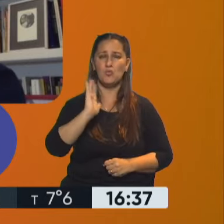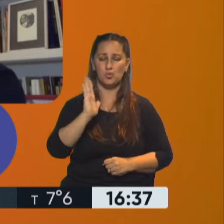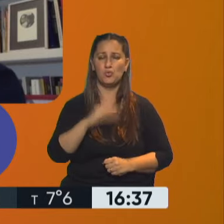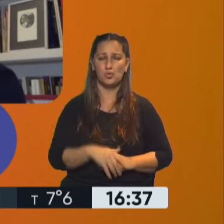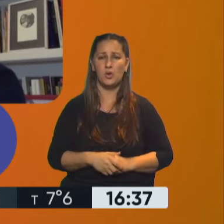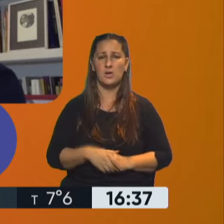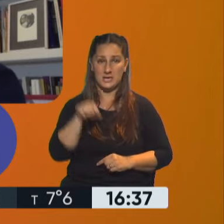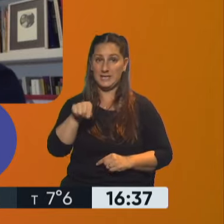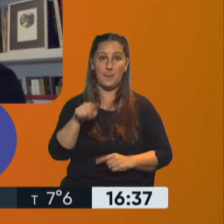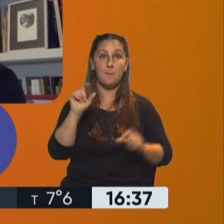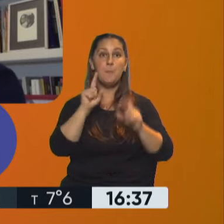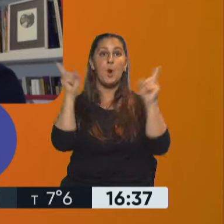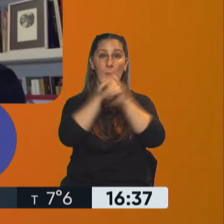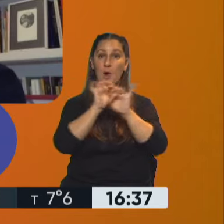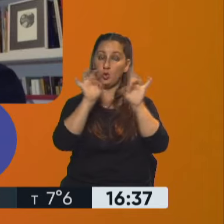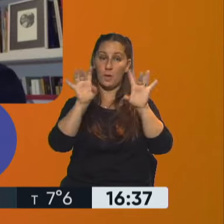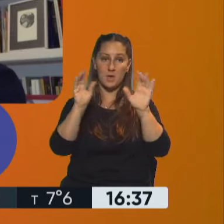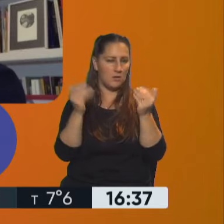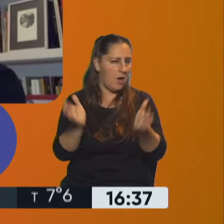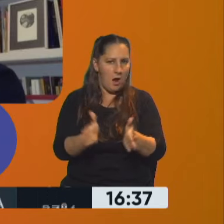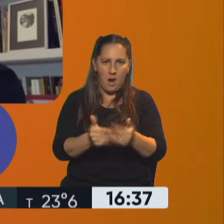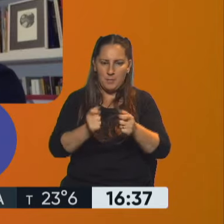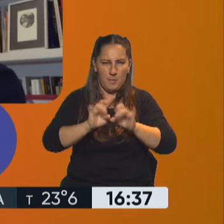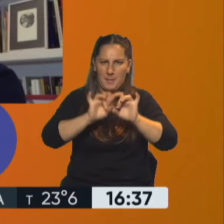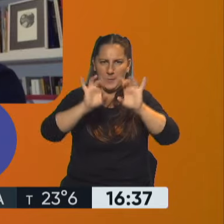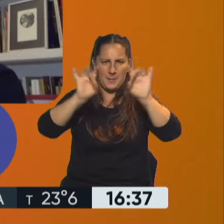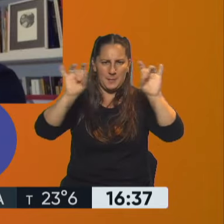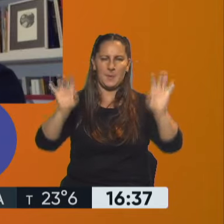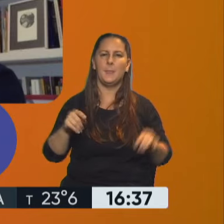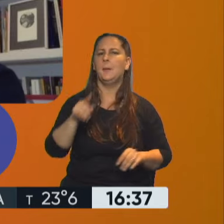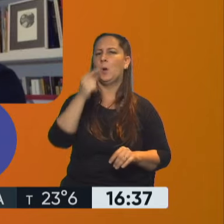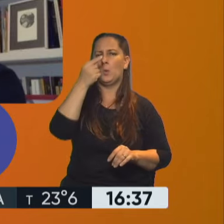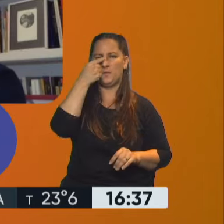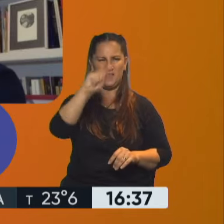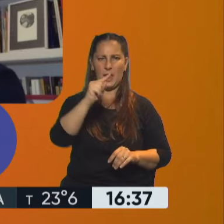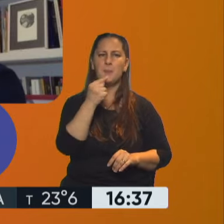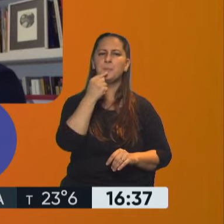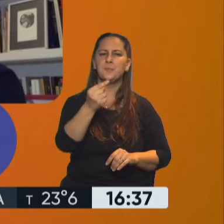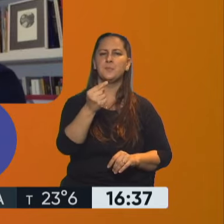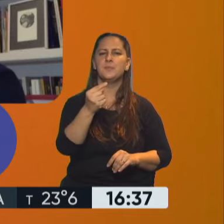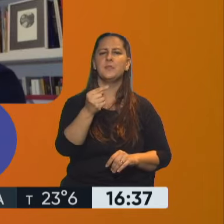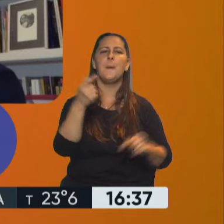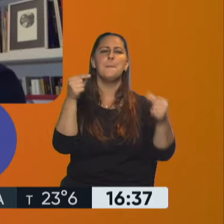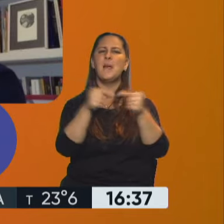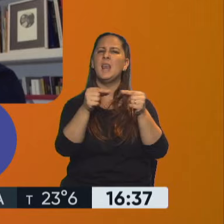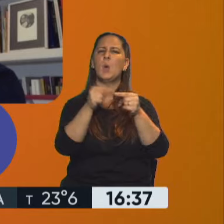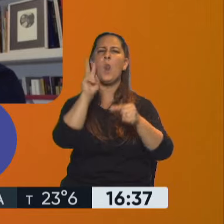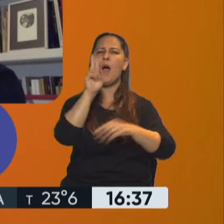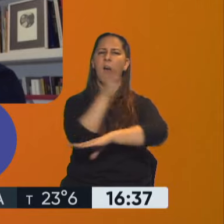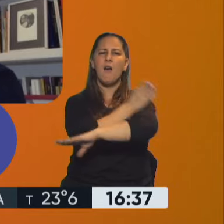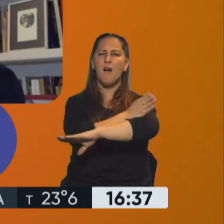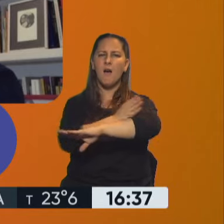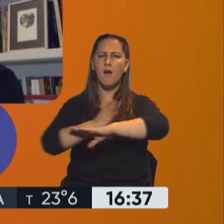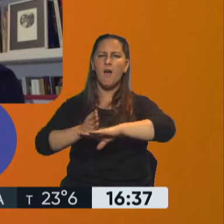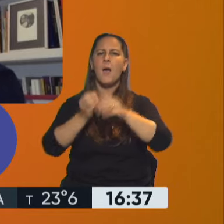esto avanza rápido. Sergio, para cerrar, contanos un poquito, muy brevemente, qué vamos a ver en la película, cuánto dura, por dónde